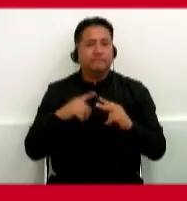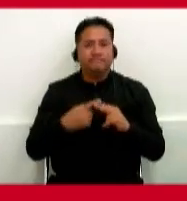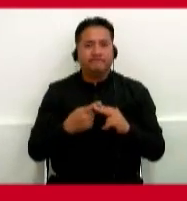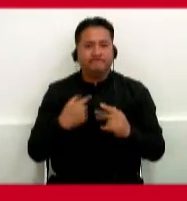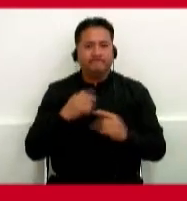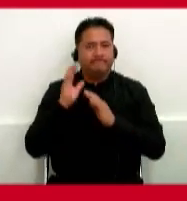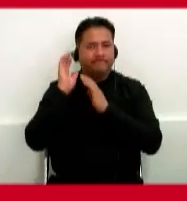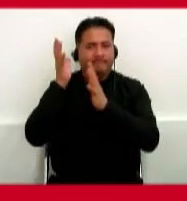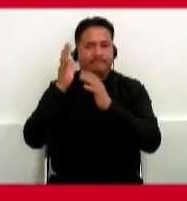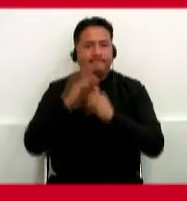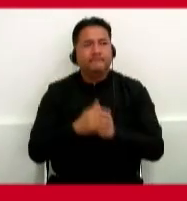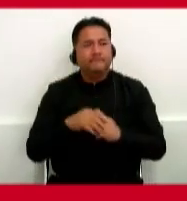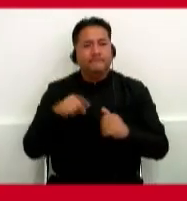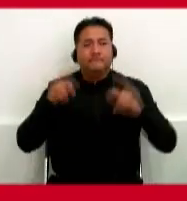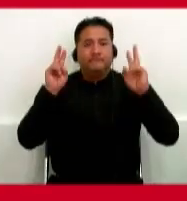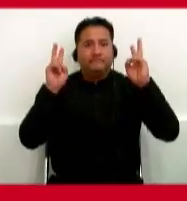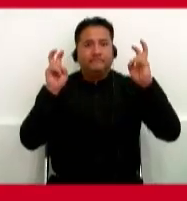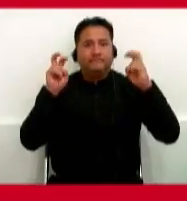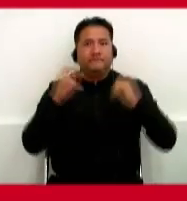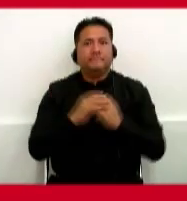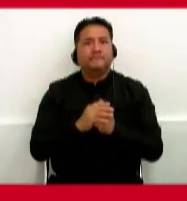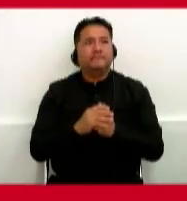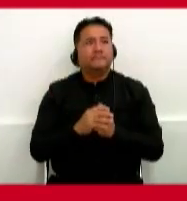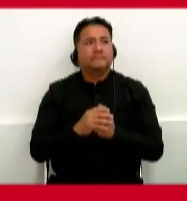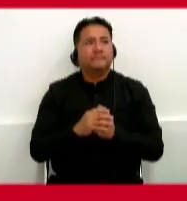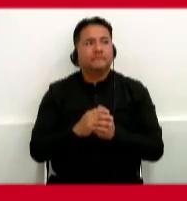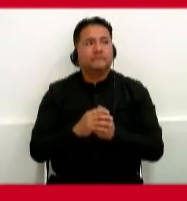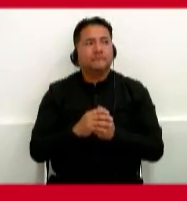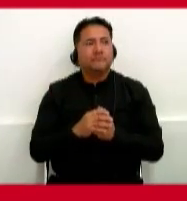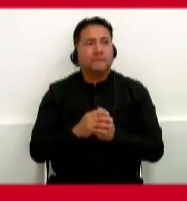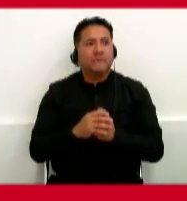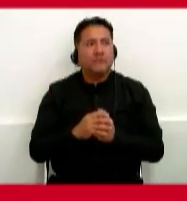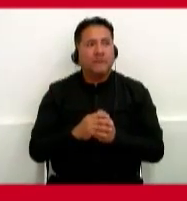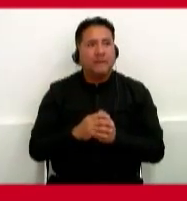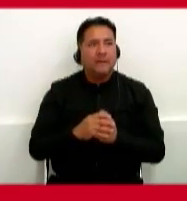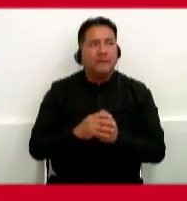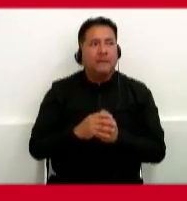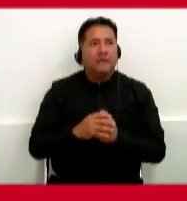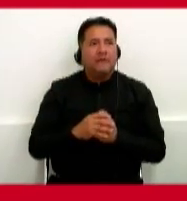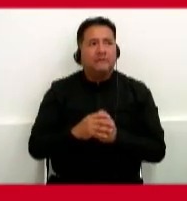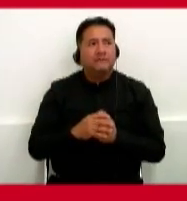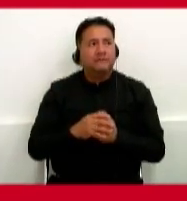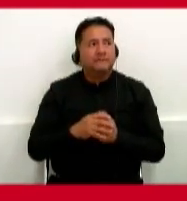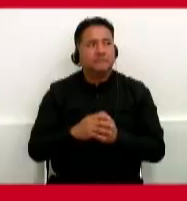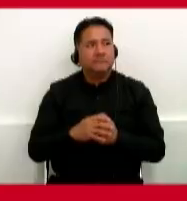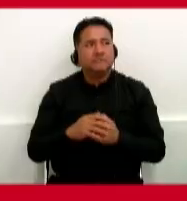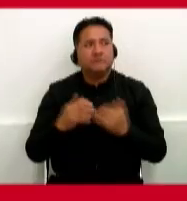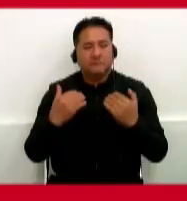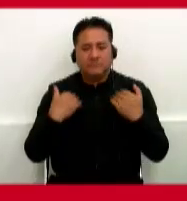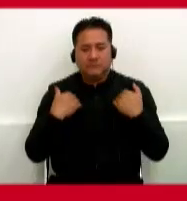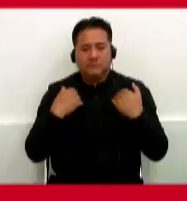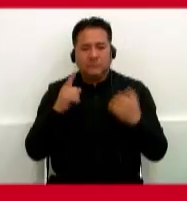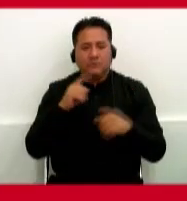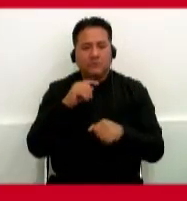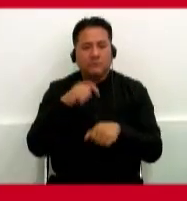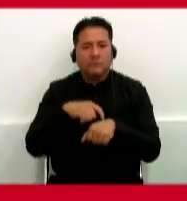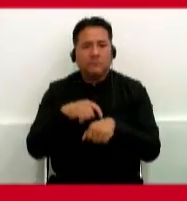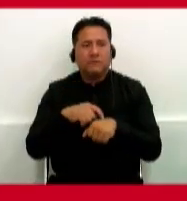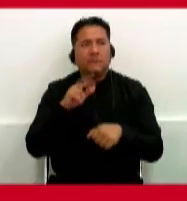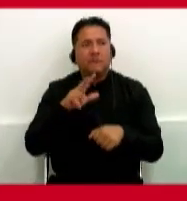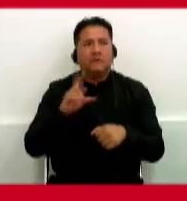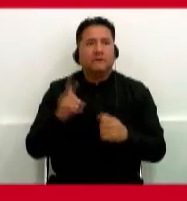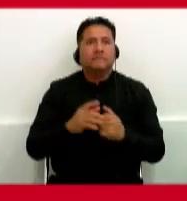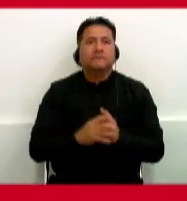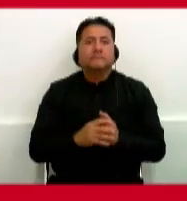Bueno, el título ya por validación de la estabilidad 3D de un pad de lixiviación en los Andes